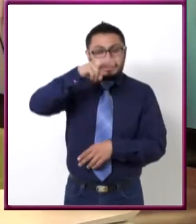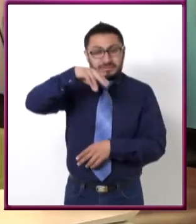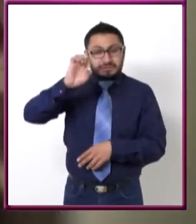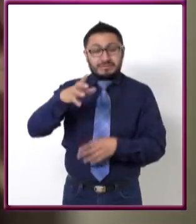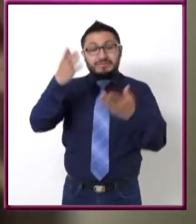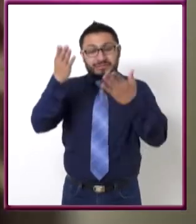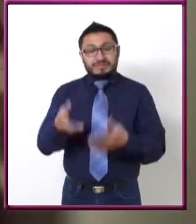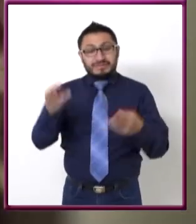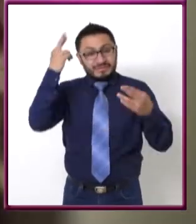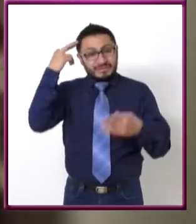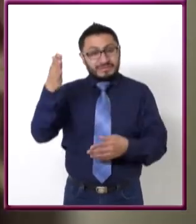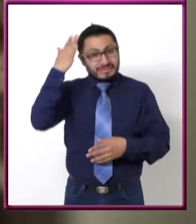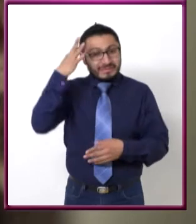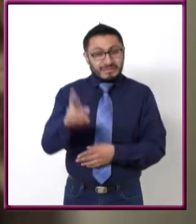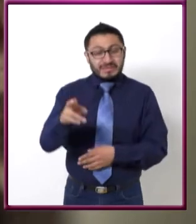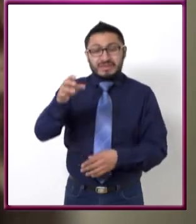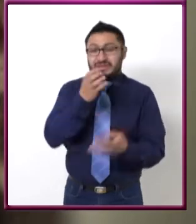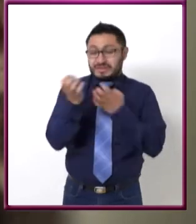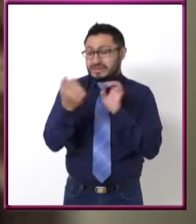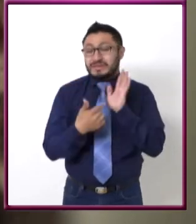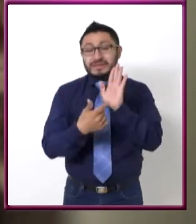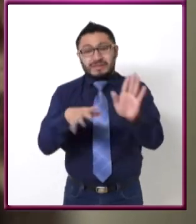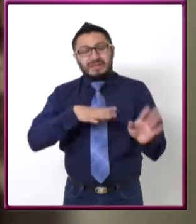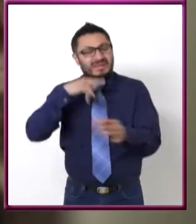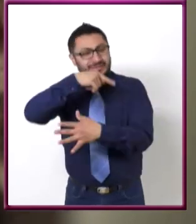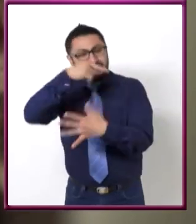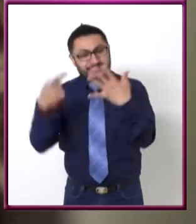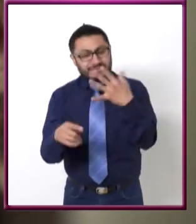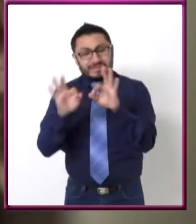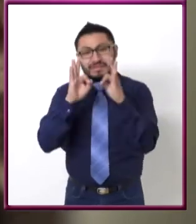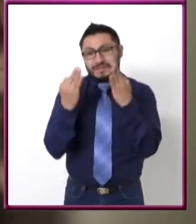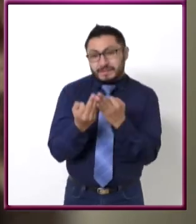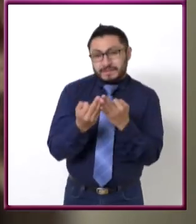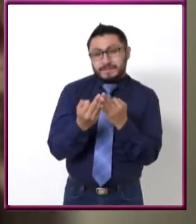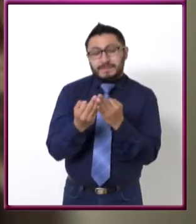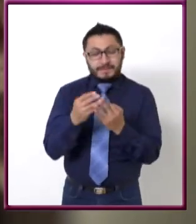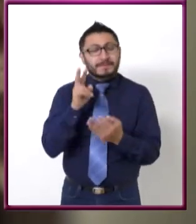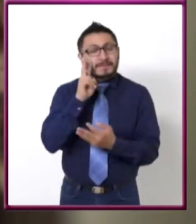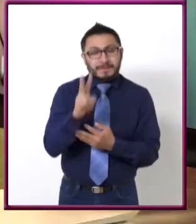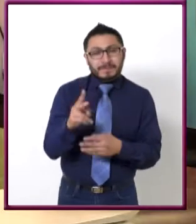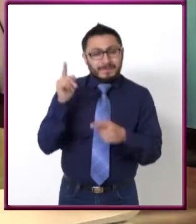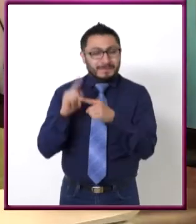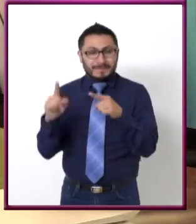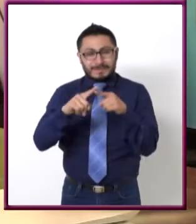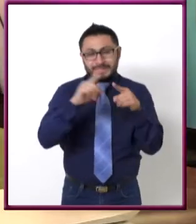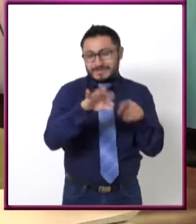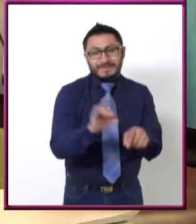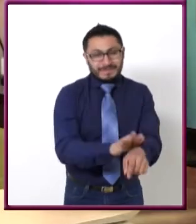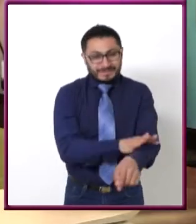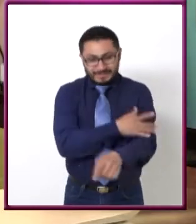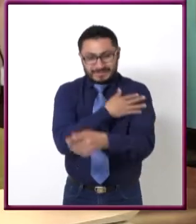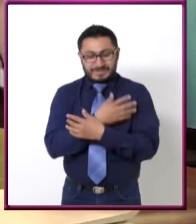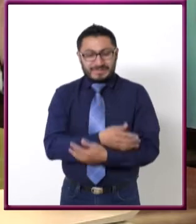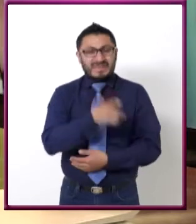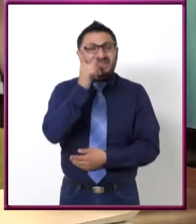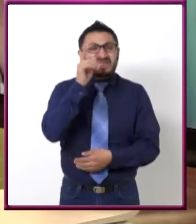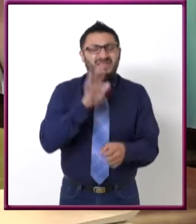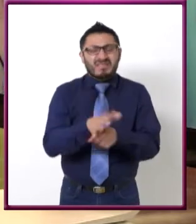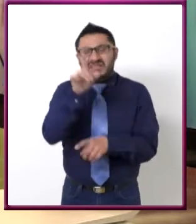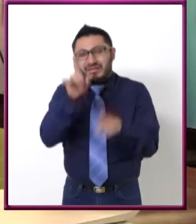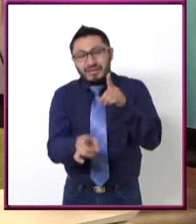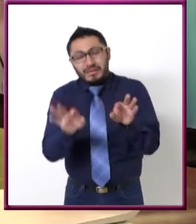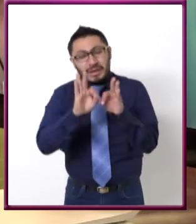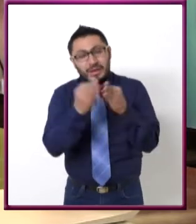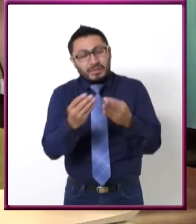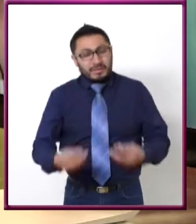Klein. Maestra, en el ejercicio presentado vemos una diversidad de formas en la que vemos variadas las emociones. ¿De